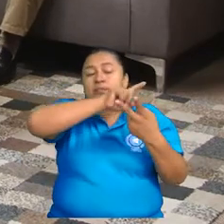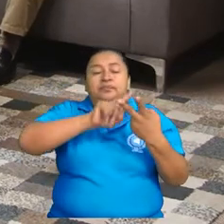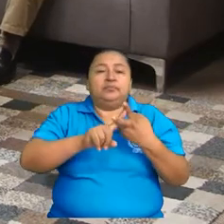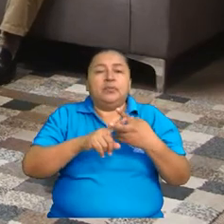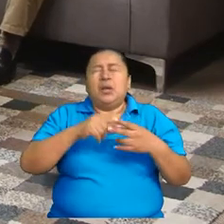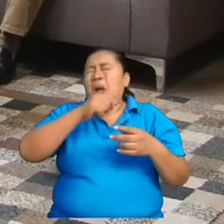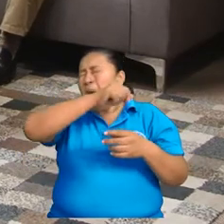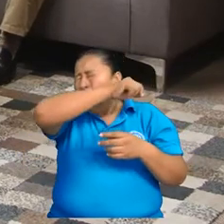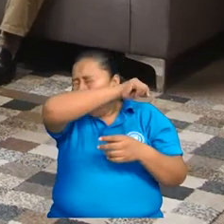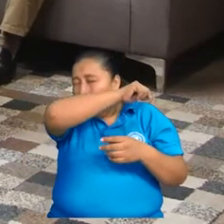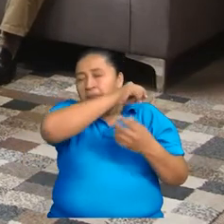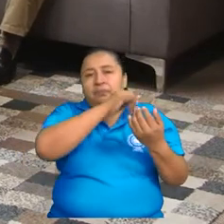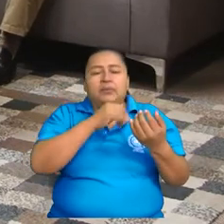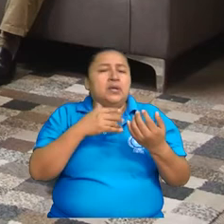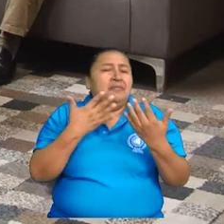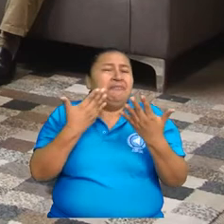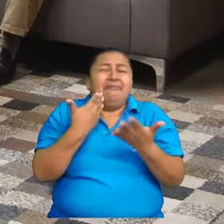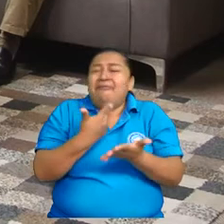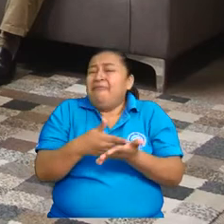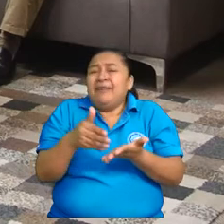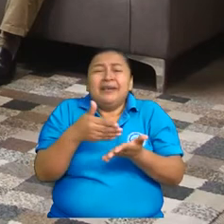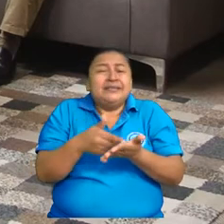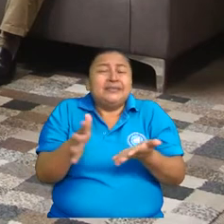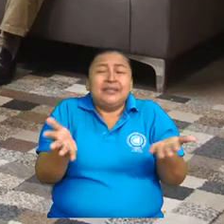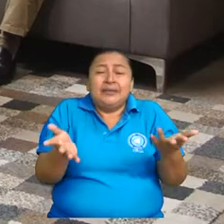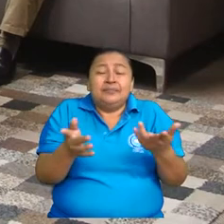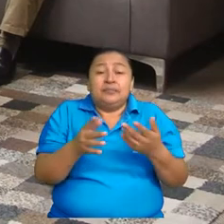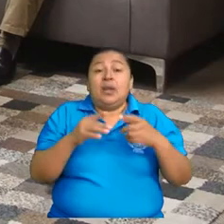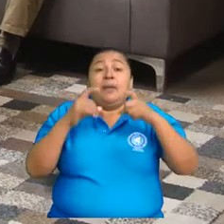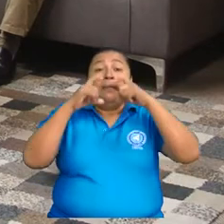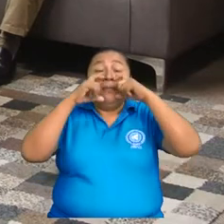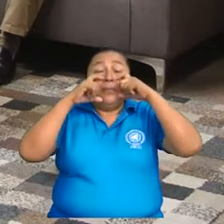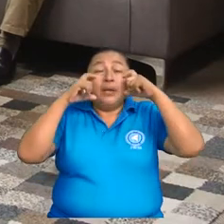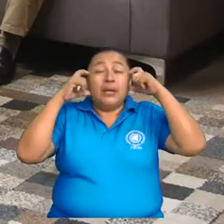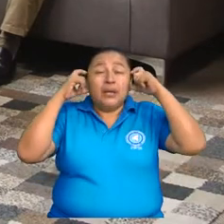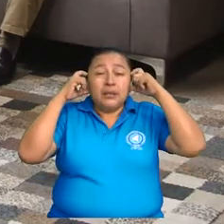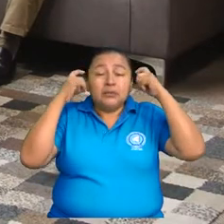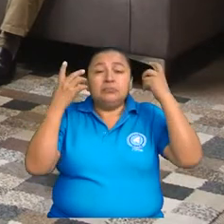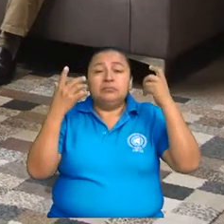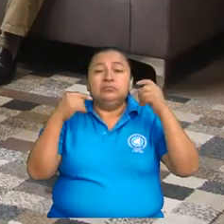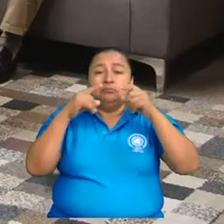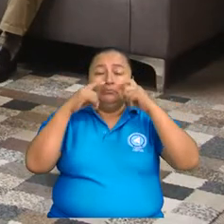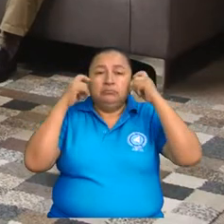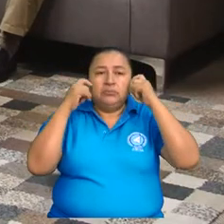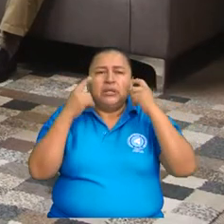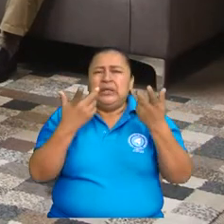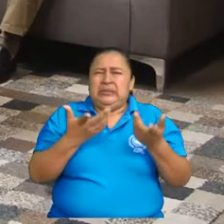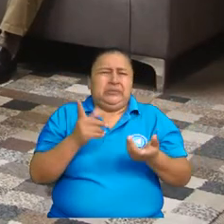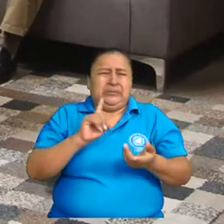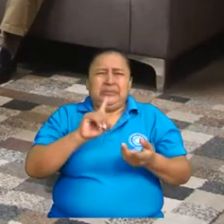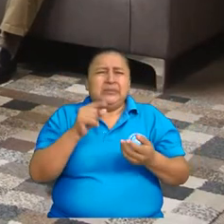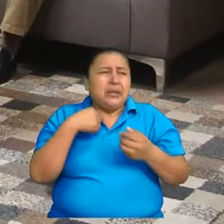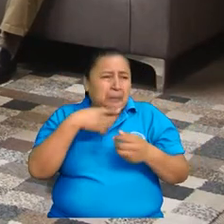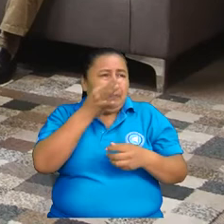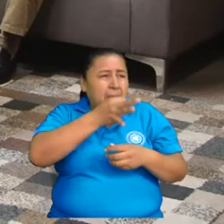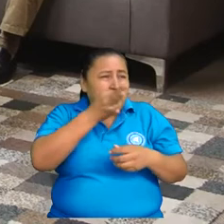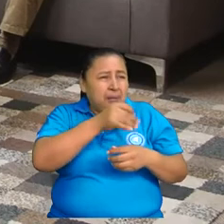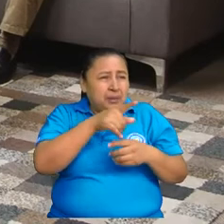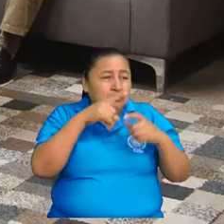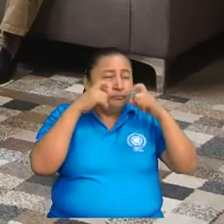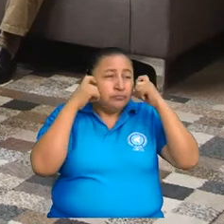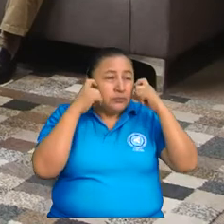codo, ¿verdad? Son cosas tan sencillas. Las mascarillas son unos mitos que andarlas usando, cuando en realidad a